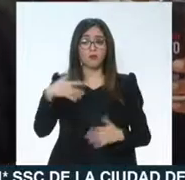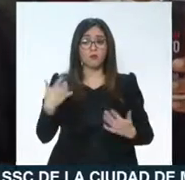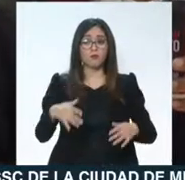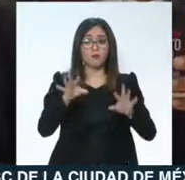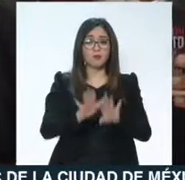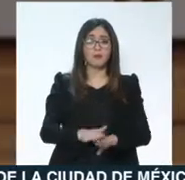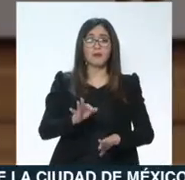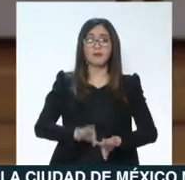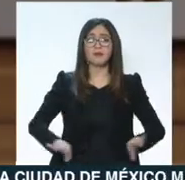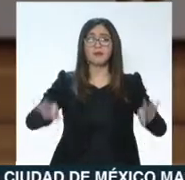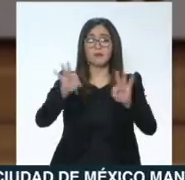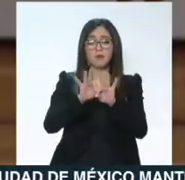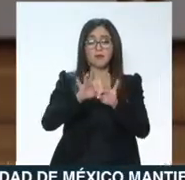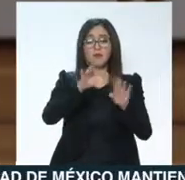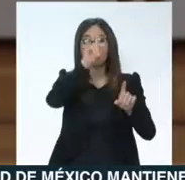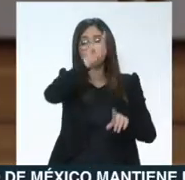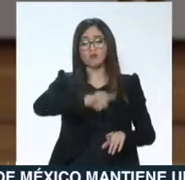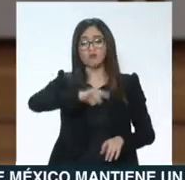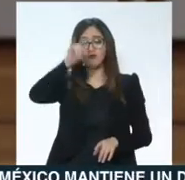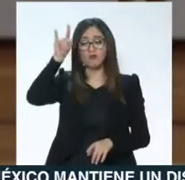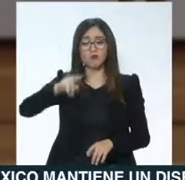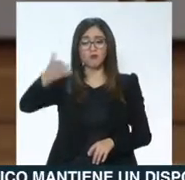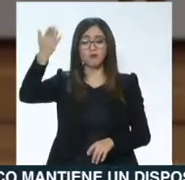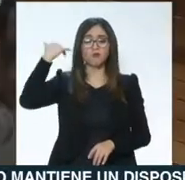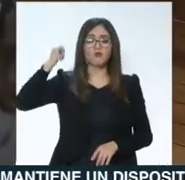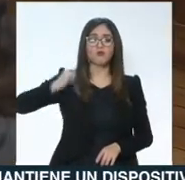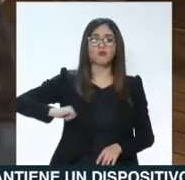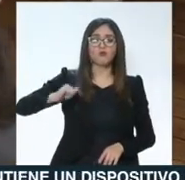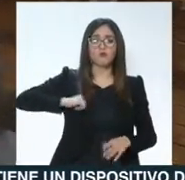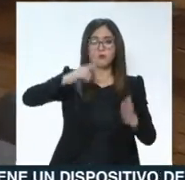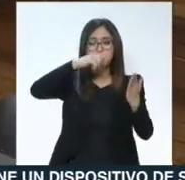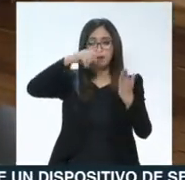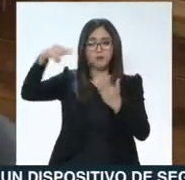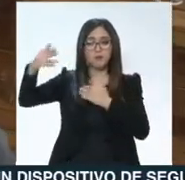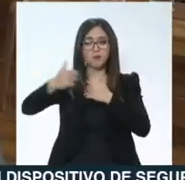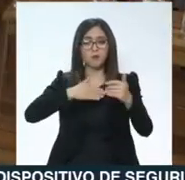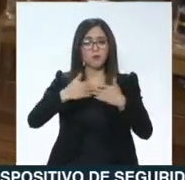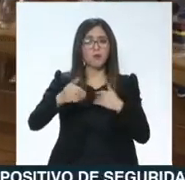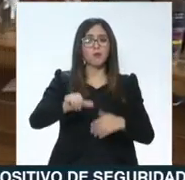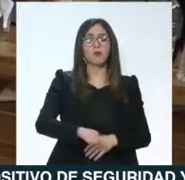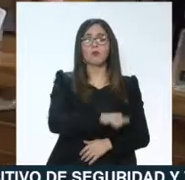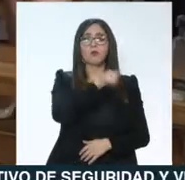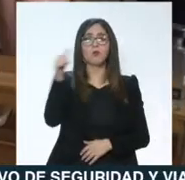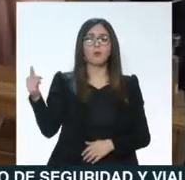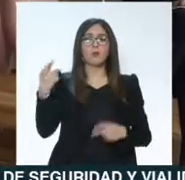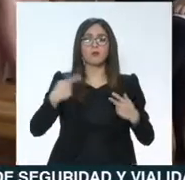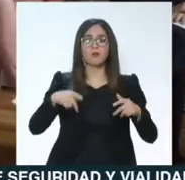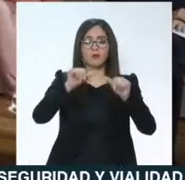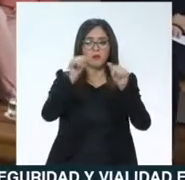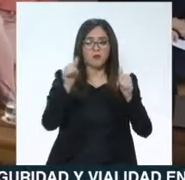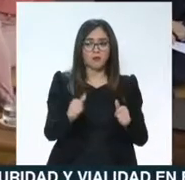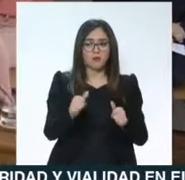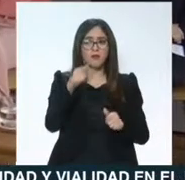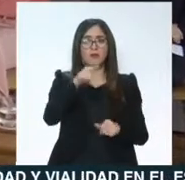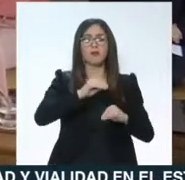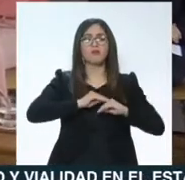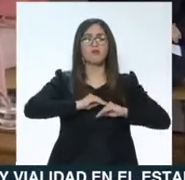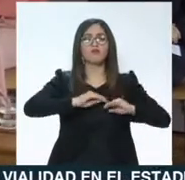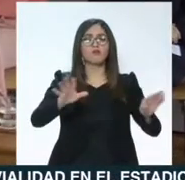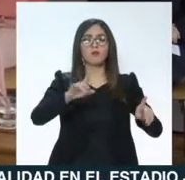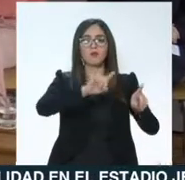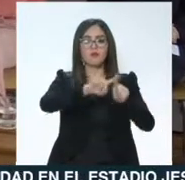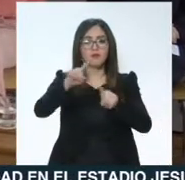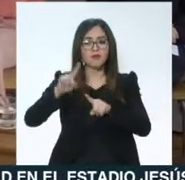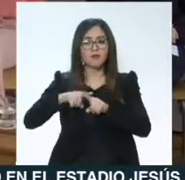cual presentará desde piezas históricas de arte moderno hasta obras de artistas globales. Por su parte, Sonamaco Diseño presentará piezas